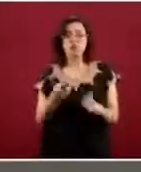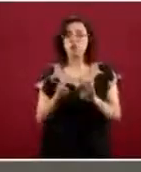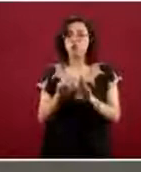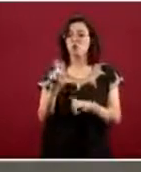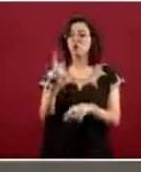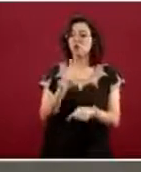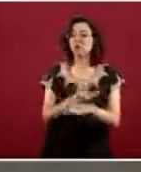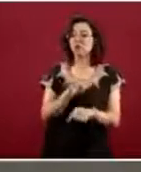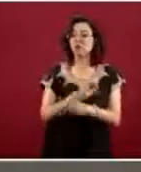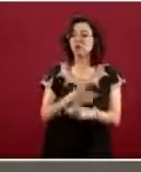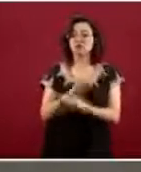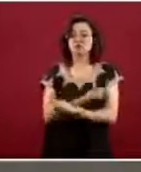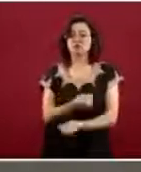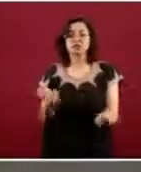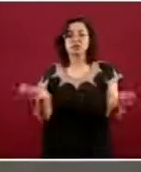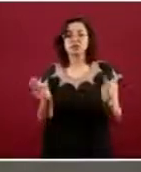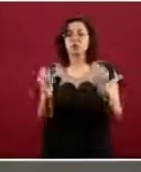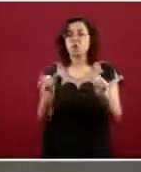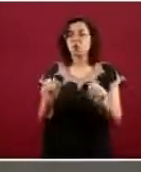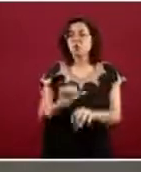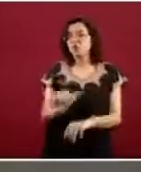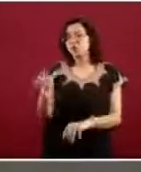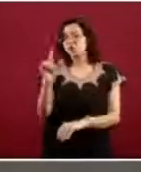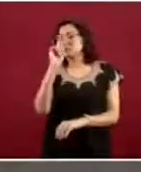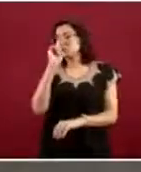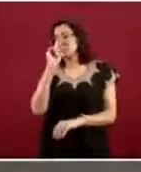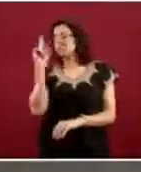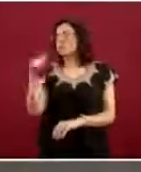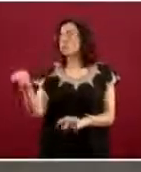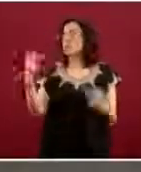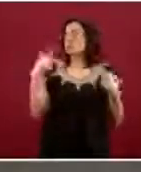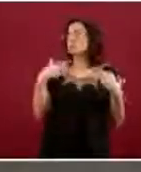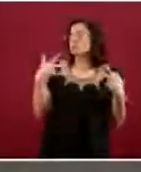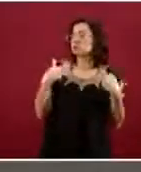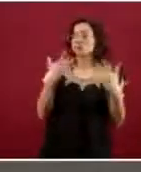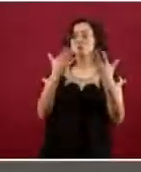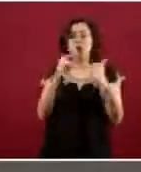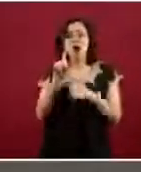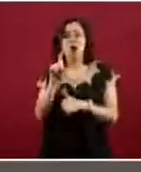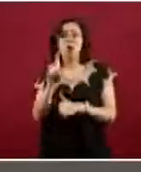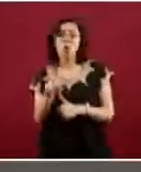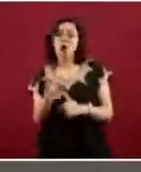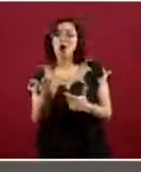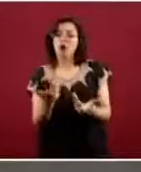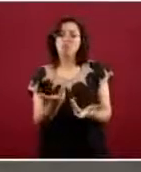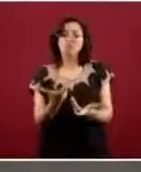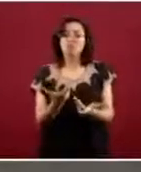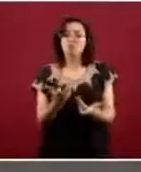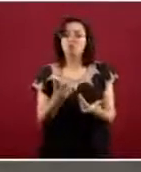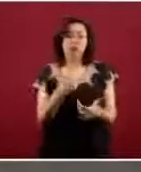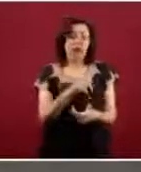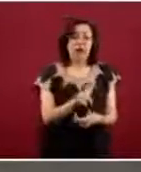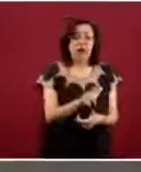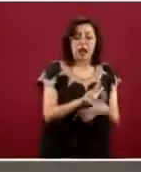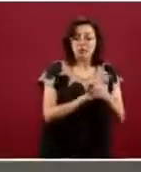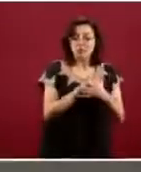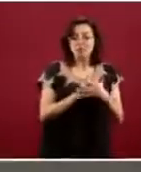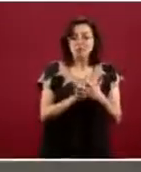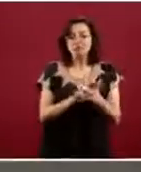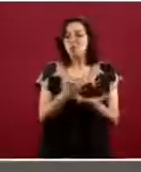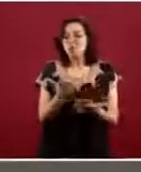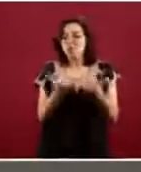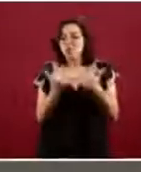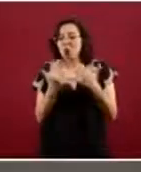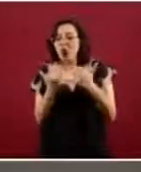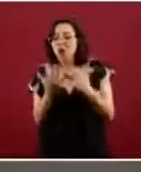o, en su defecto, qué sugerencias le puede hacer a esas personas que no tienen acceso ni a agua ni cómo acceder a gel antibacterial para que puedan lavarse las